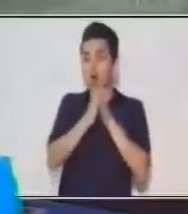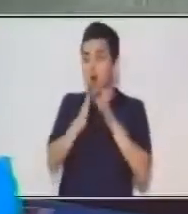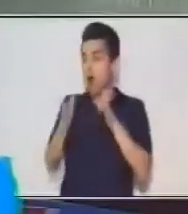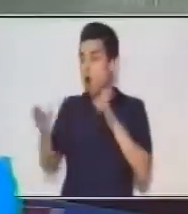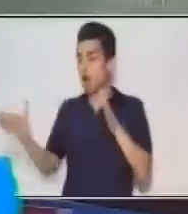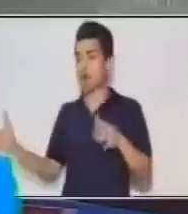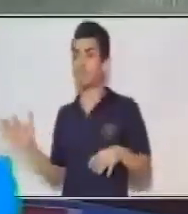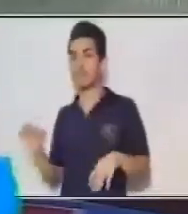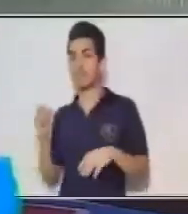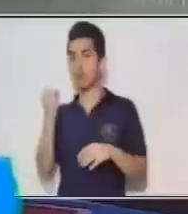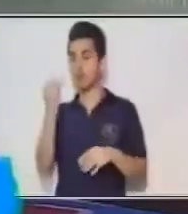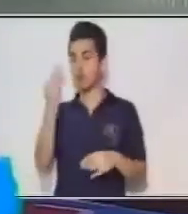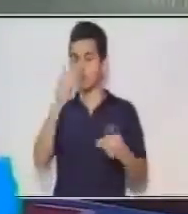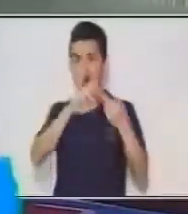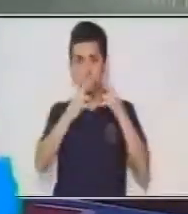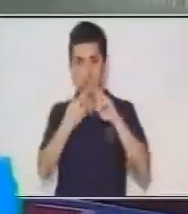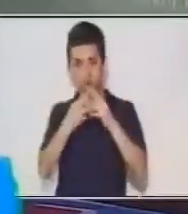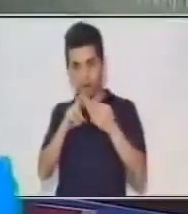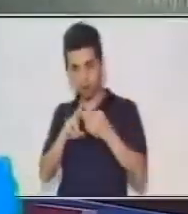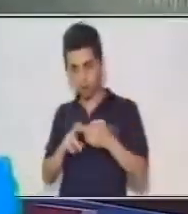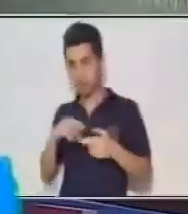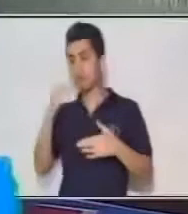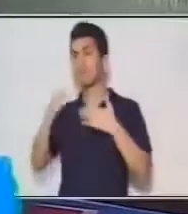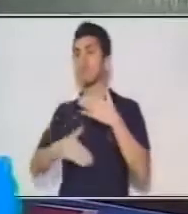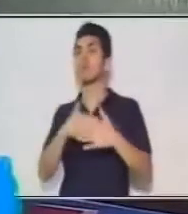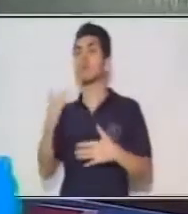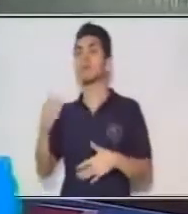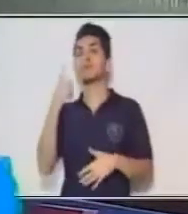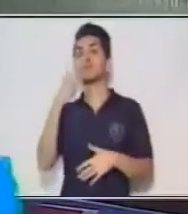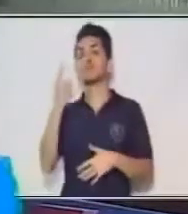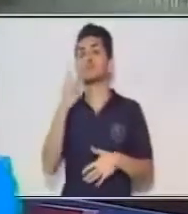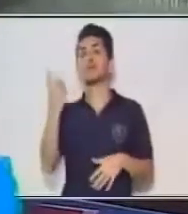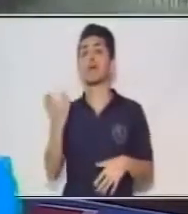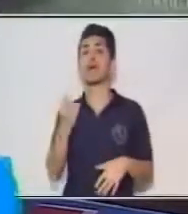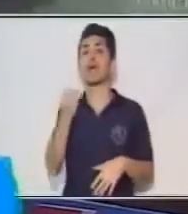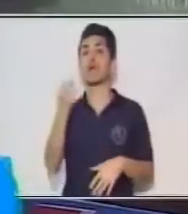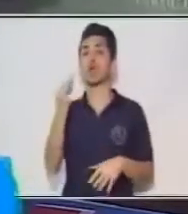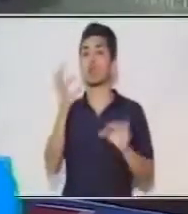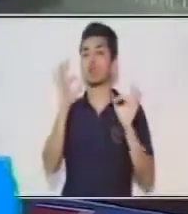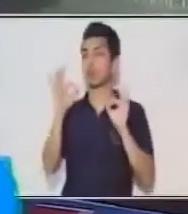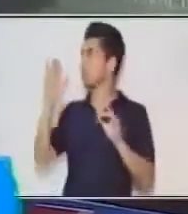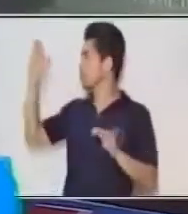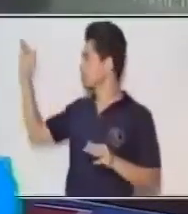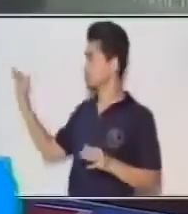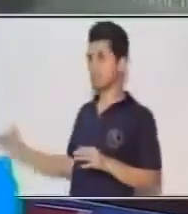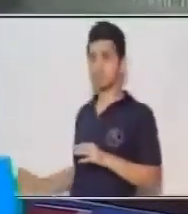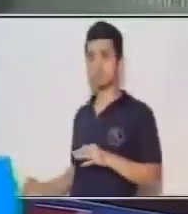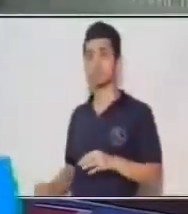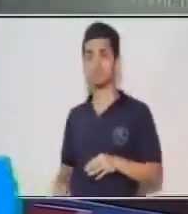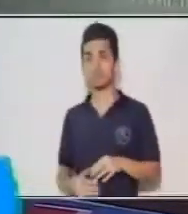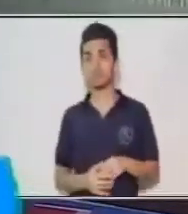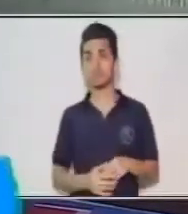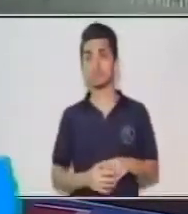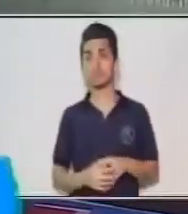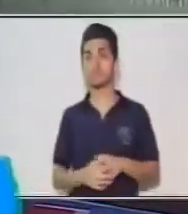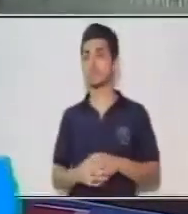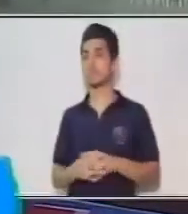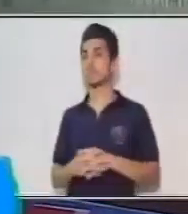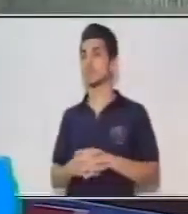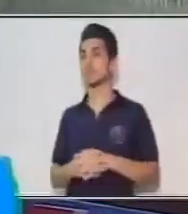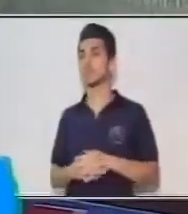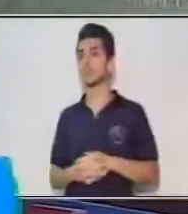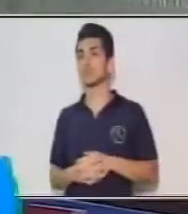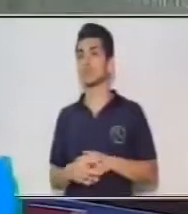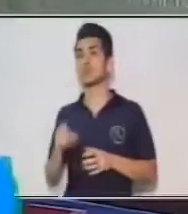los números romanos y luego buscar los números que siguen. En este caso, lo vas